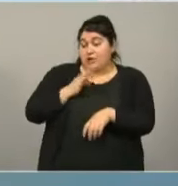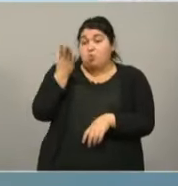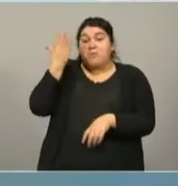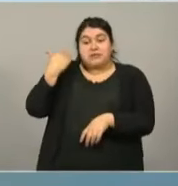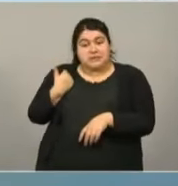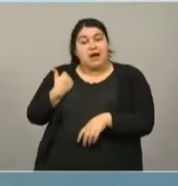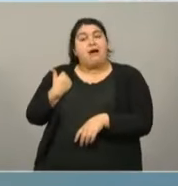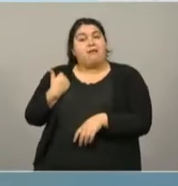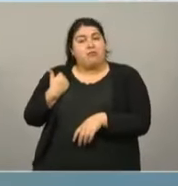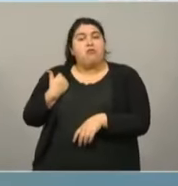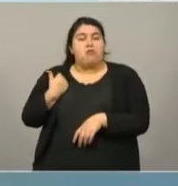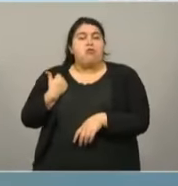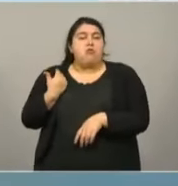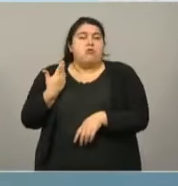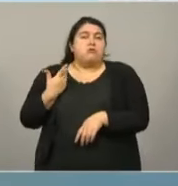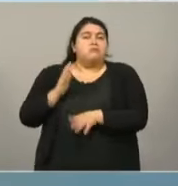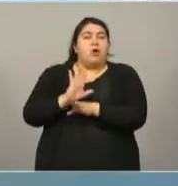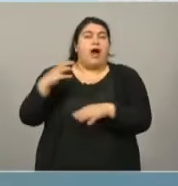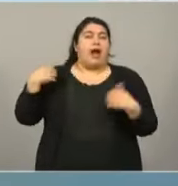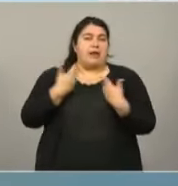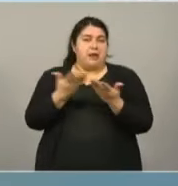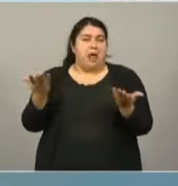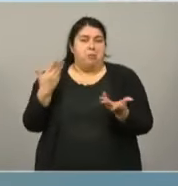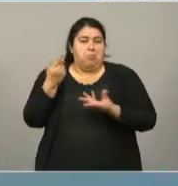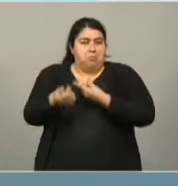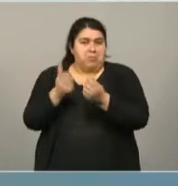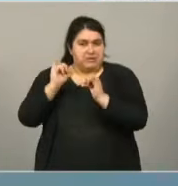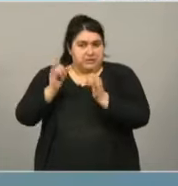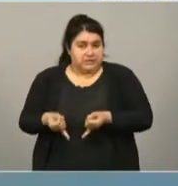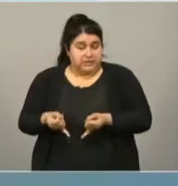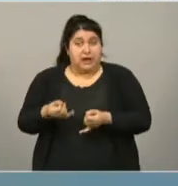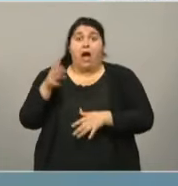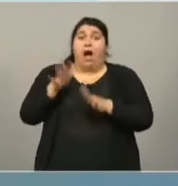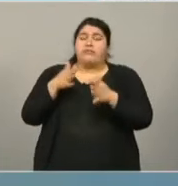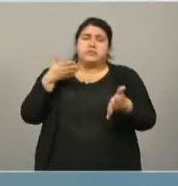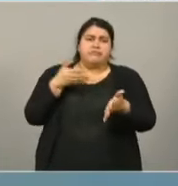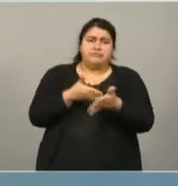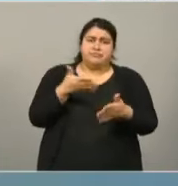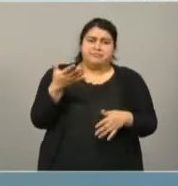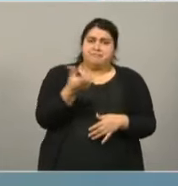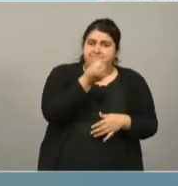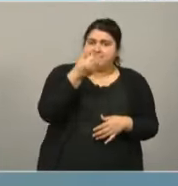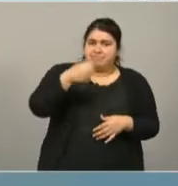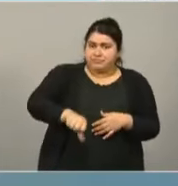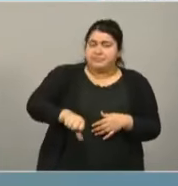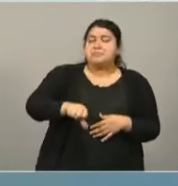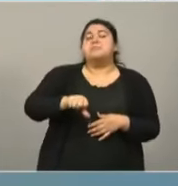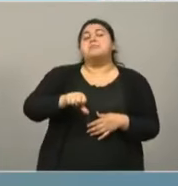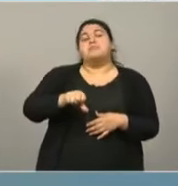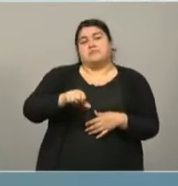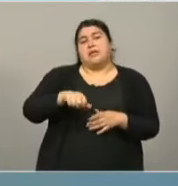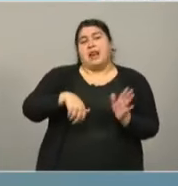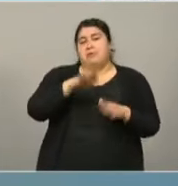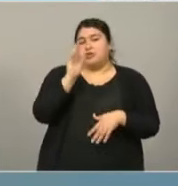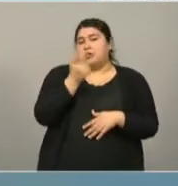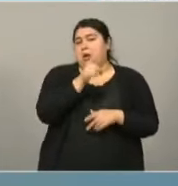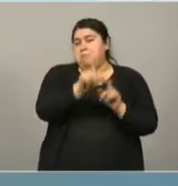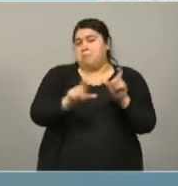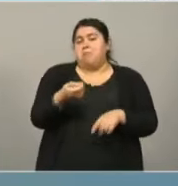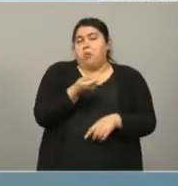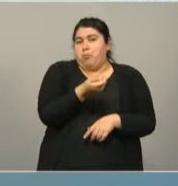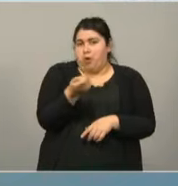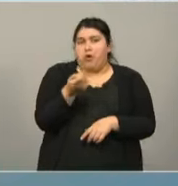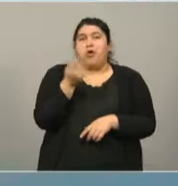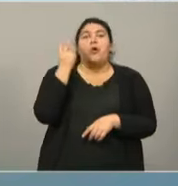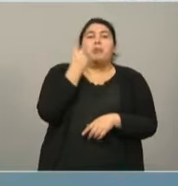eran de acceso universal para la población de los que no lo pudieron conseguir también muy pocos fue por un problema